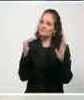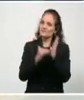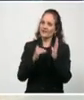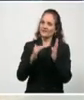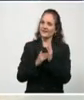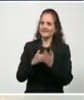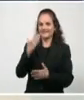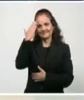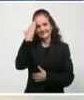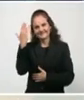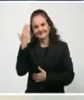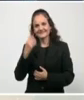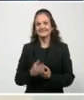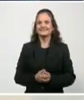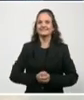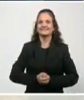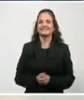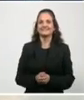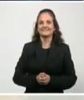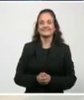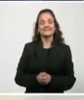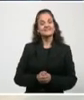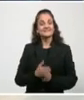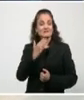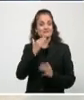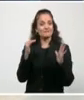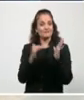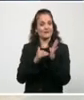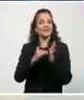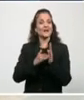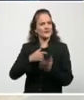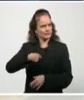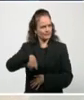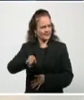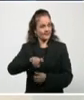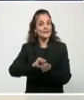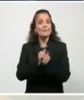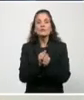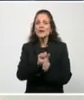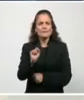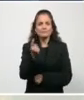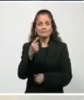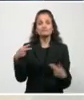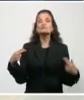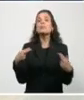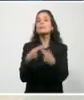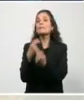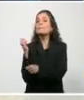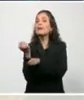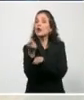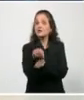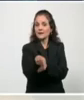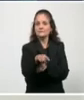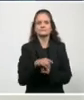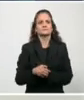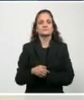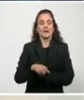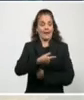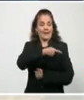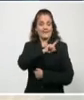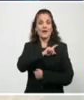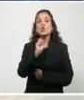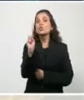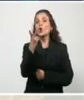contigo. Gracias. Muy buenas tardes. Comenzamos con noticias de nuestro pasatiempo nacional. En el primero de un doble programa, Industriales se